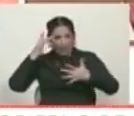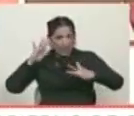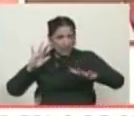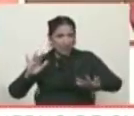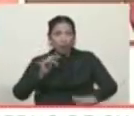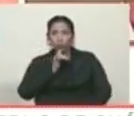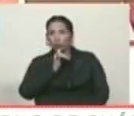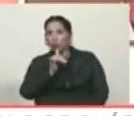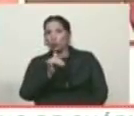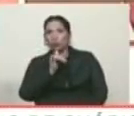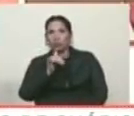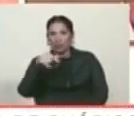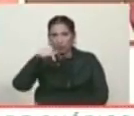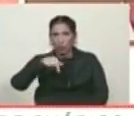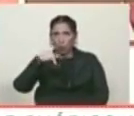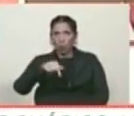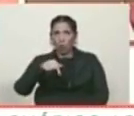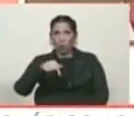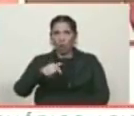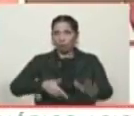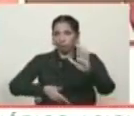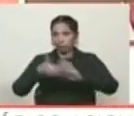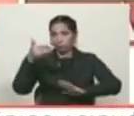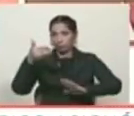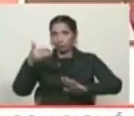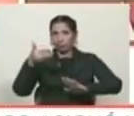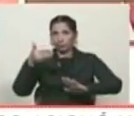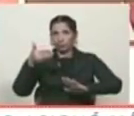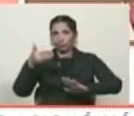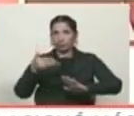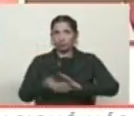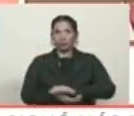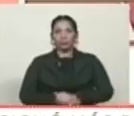del partido, es que Irán